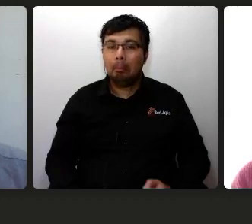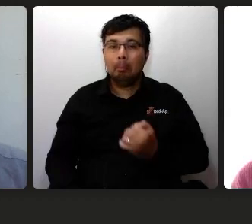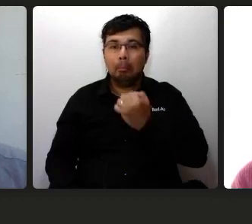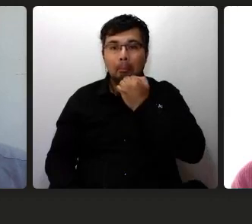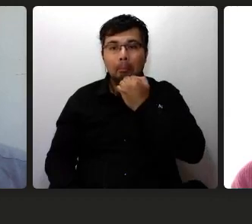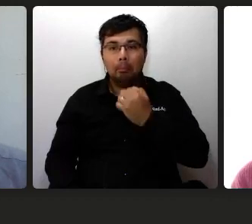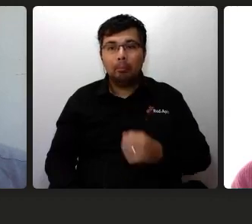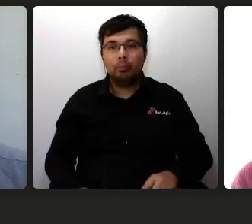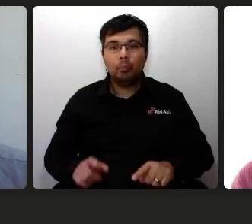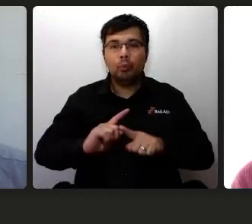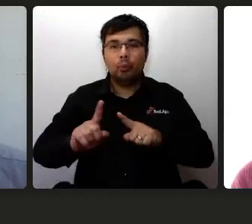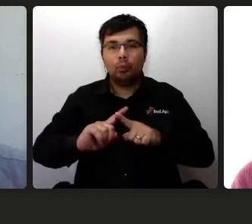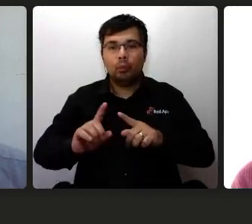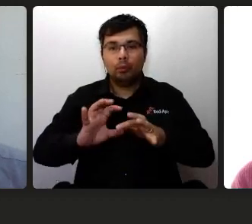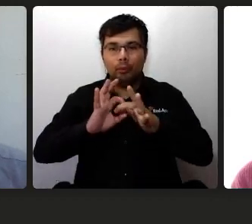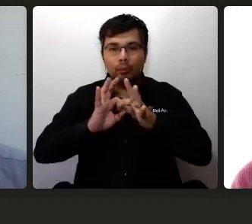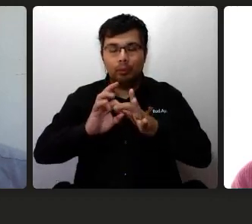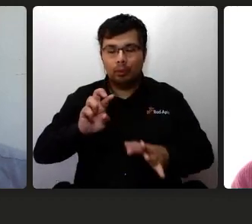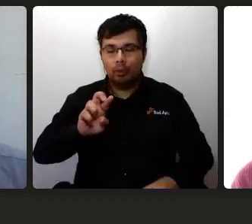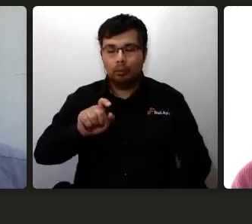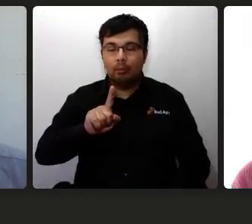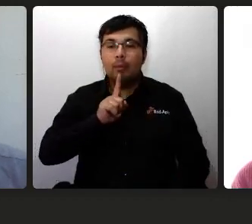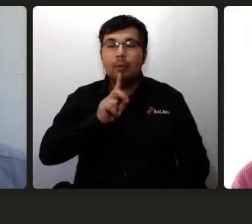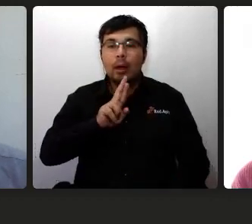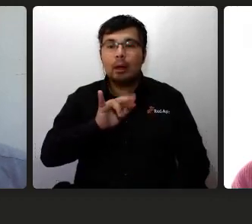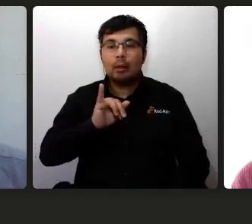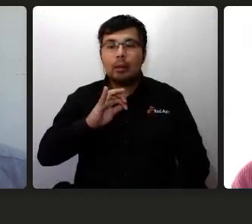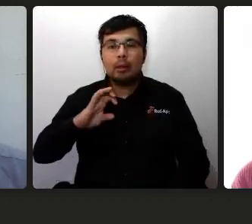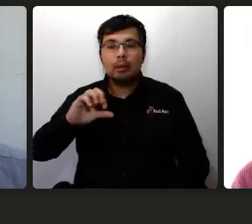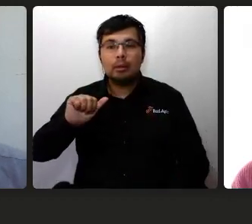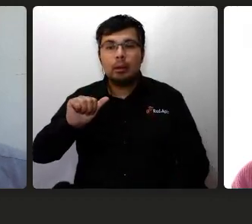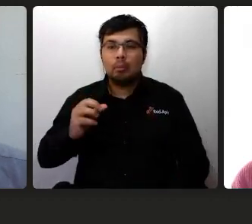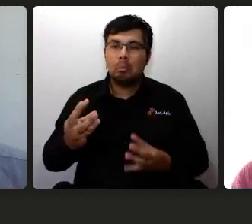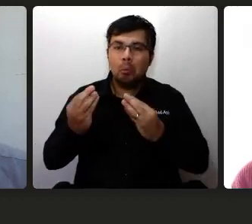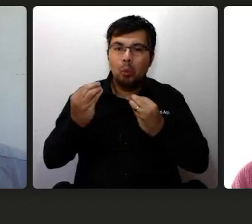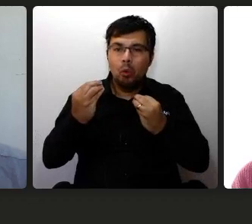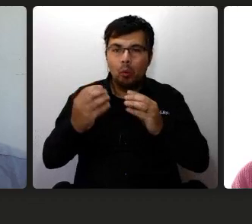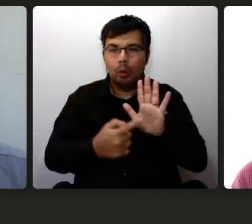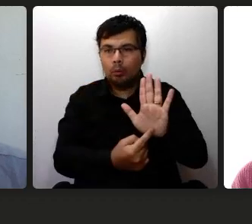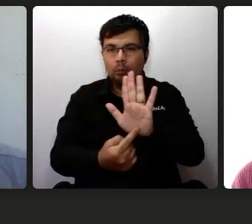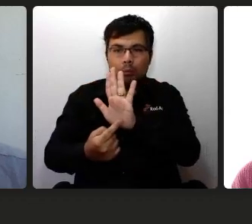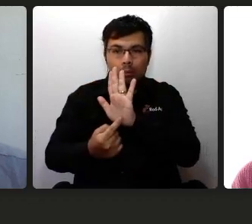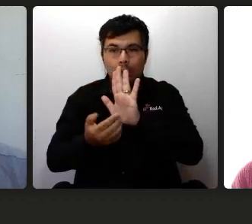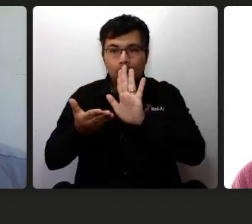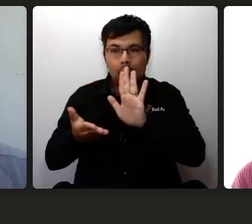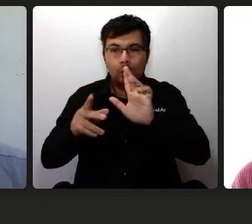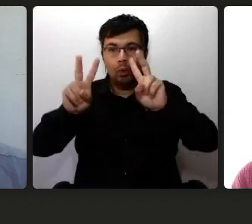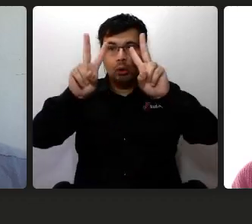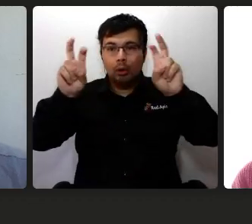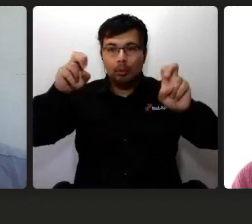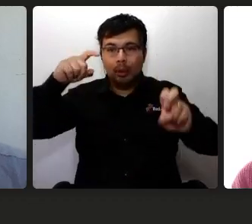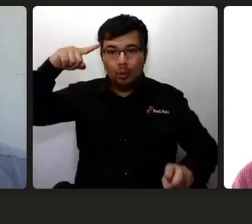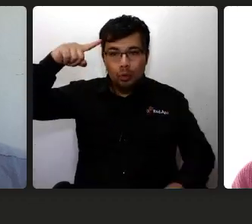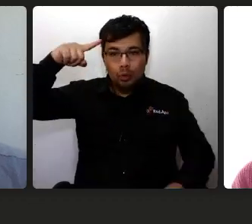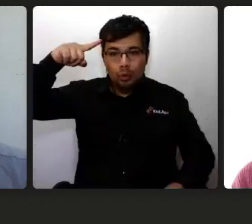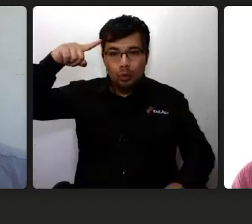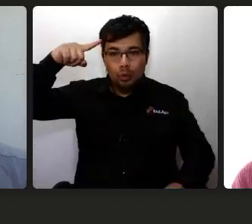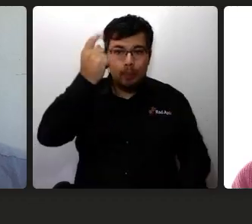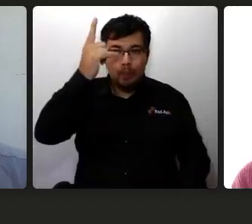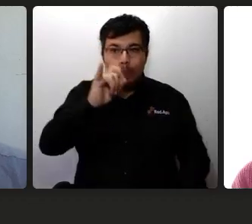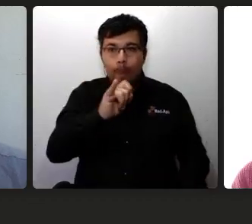Patricio, gracias. Mira, estaba justamente leyendo lo que nos quería Patricia Pinto. Excelente presentación, muy clara. Estos temas son difíciles de comprender y llevar a la